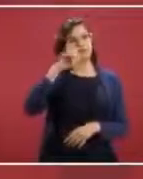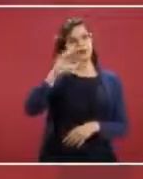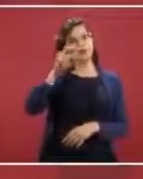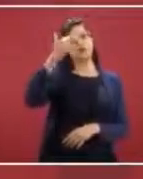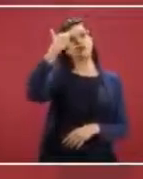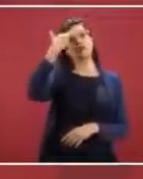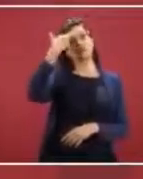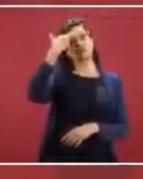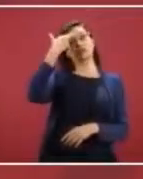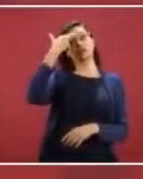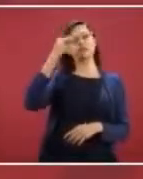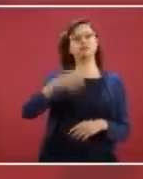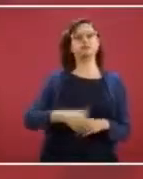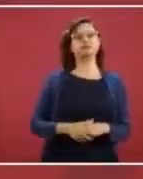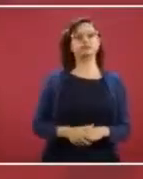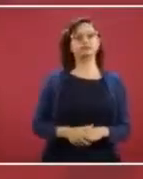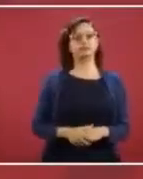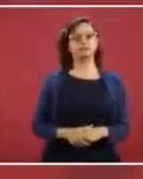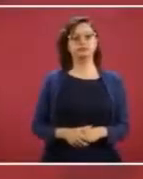su juicio